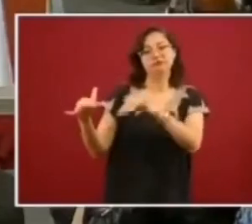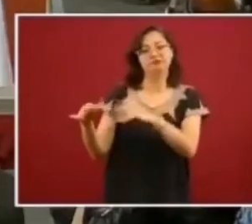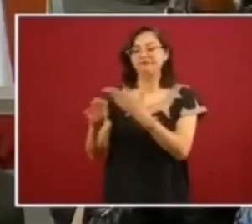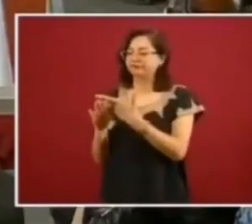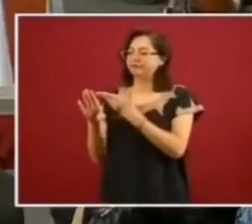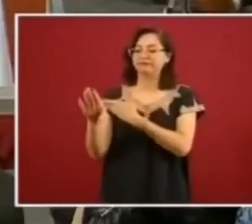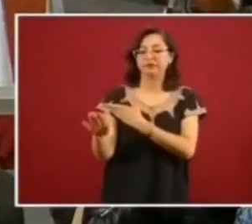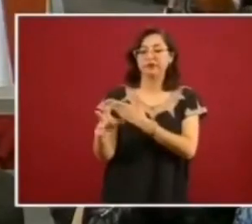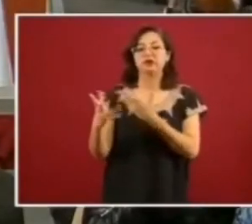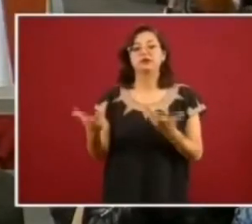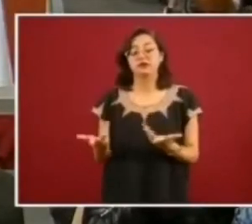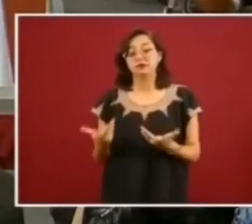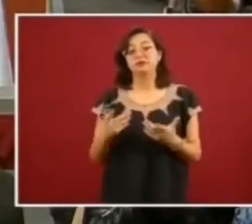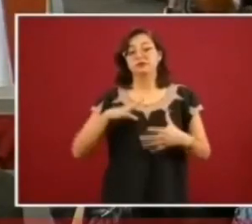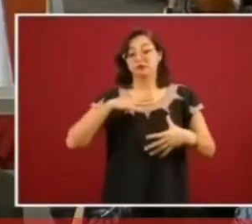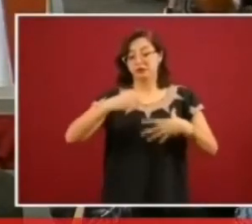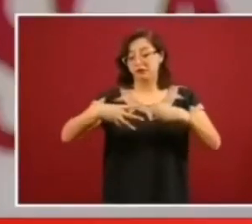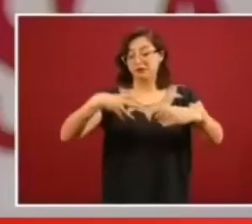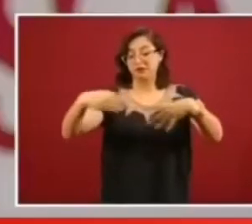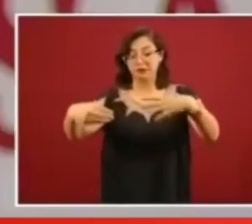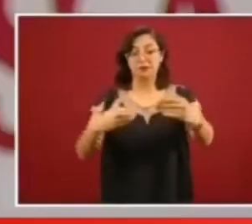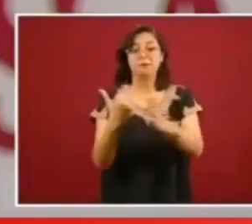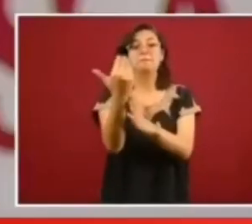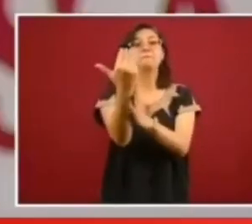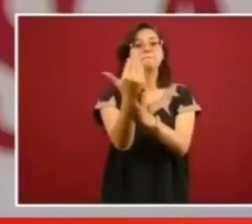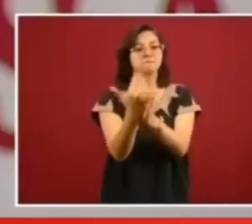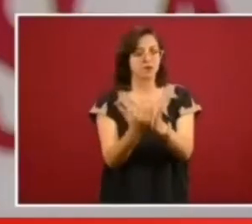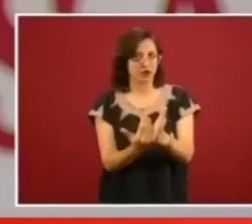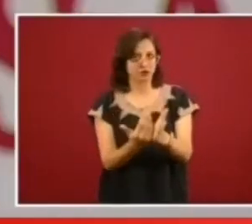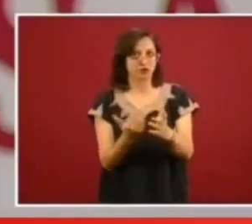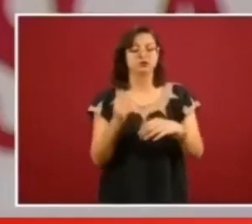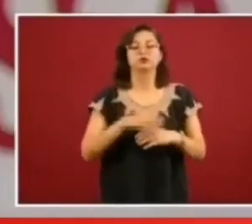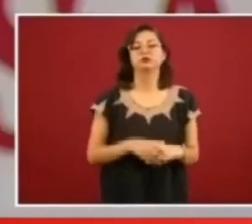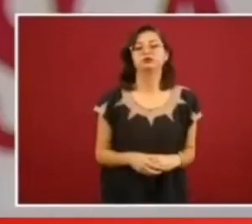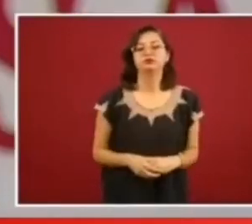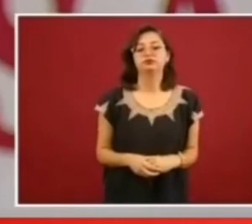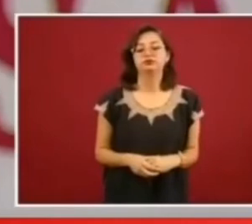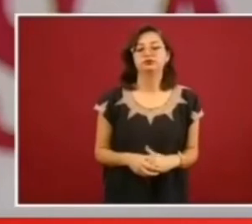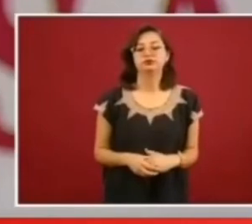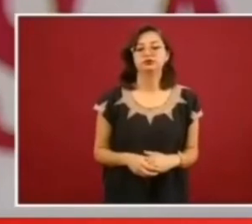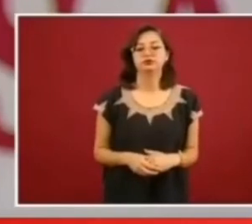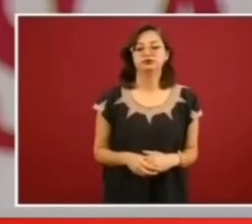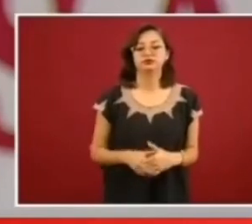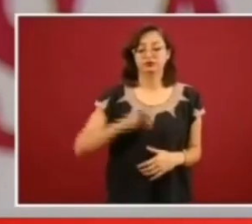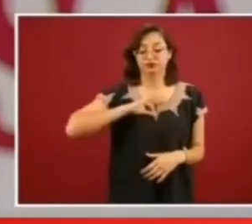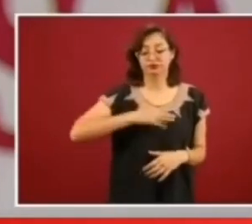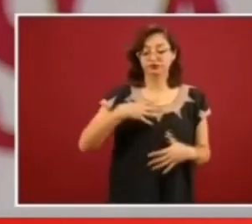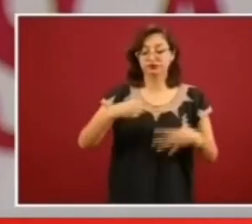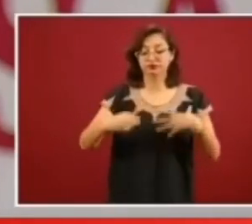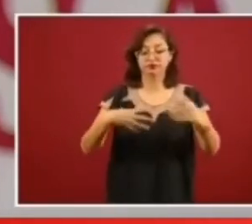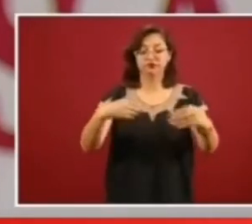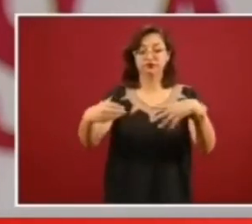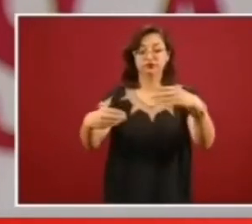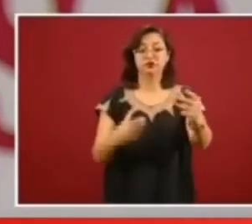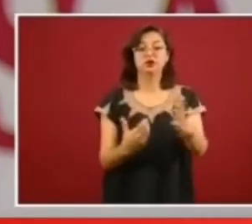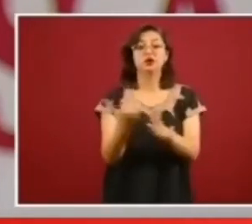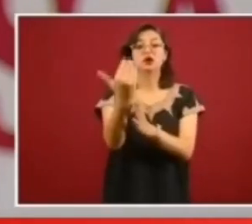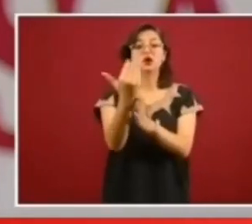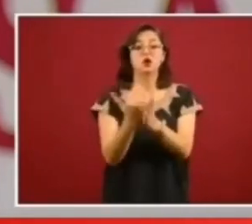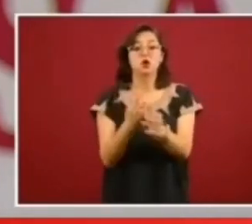a contribuir a que haya menos contagios. Cuando hemos hablado de esta reducción de los contagios, hablamos del